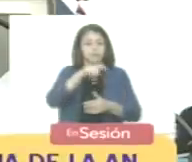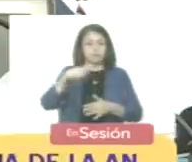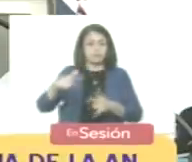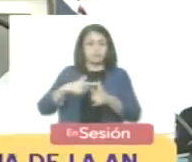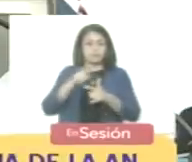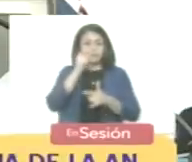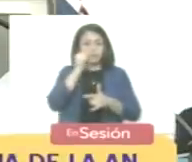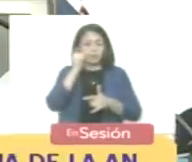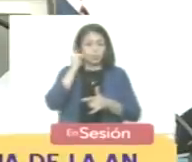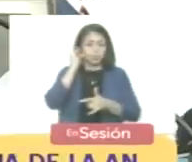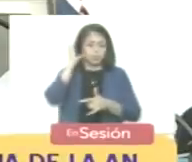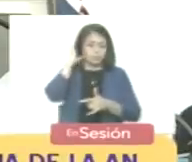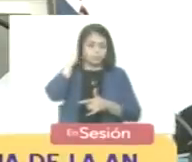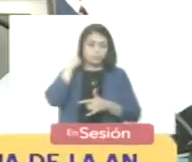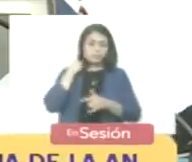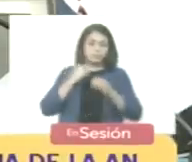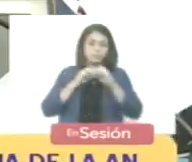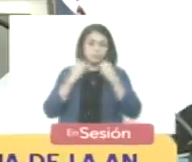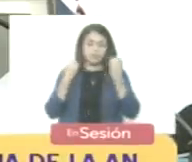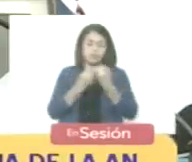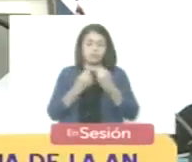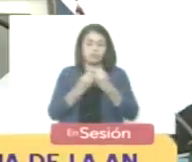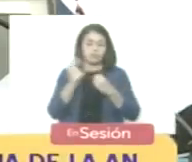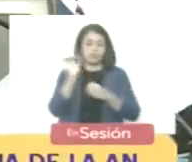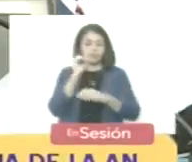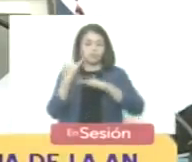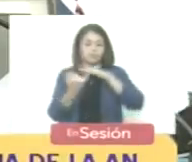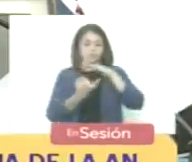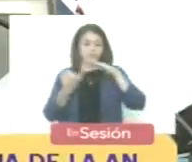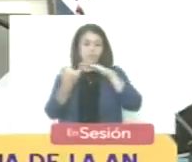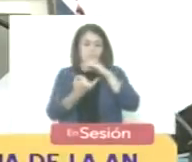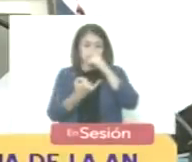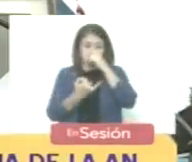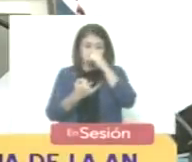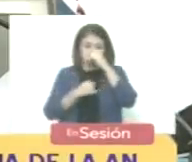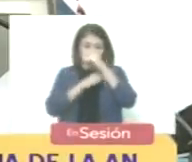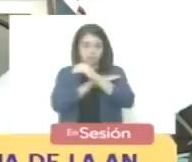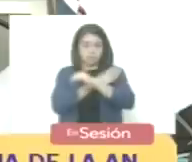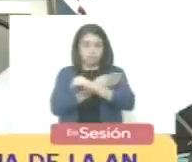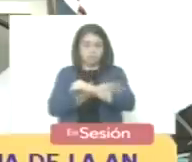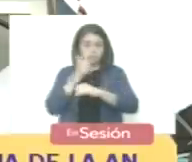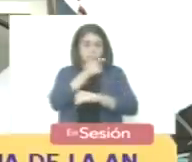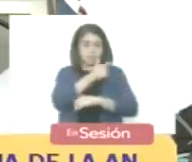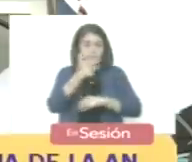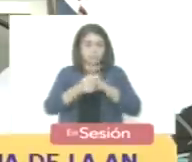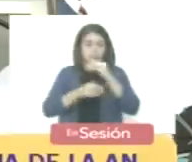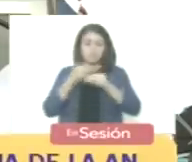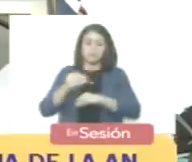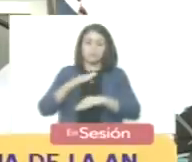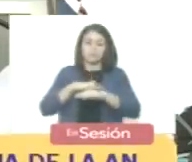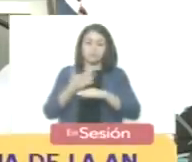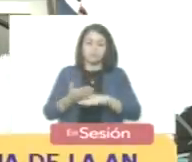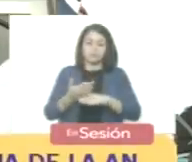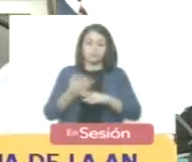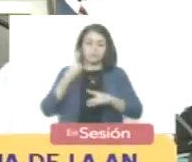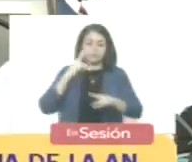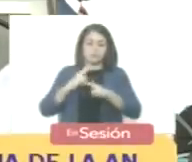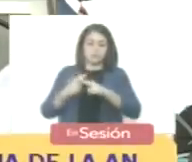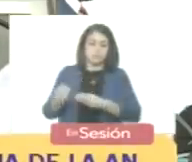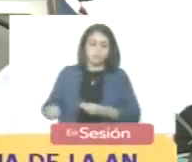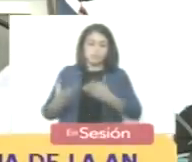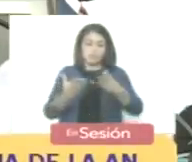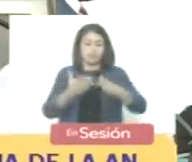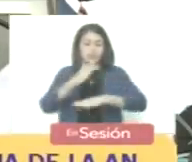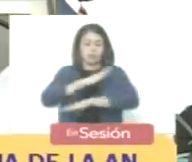ciudadanos y ciudadanas, organizaciones e instancias del poder popular que se hagan merecedoras por